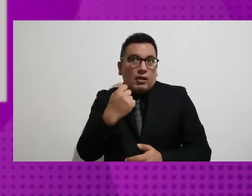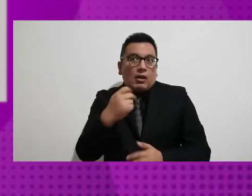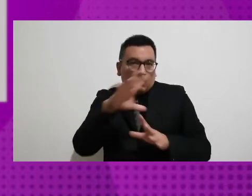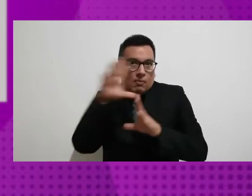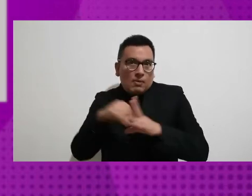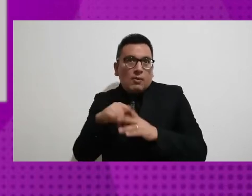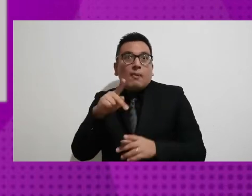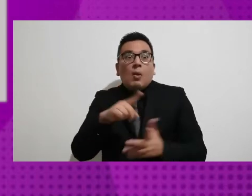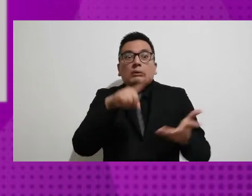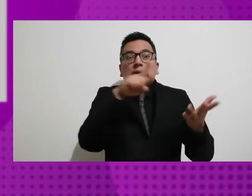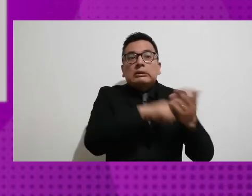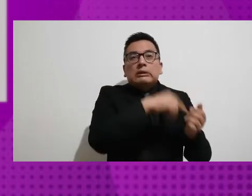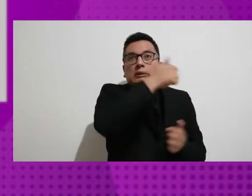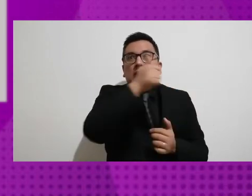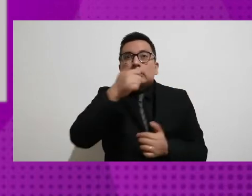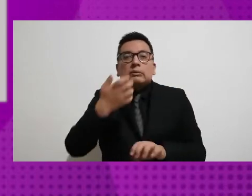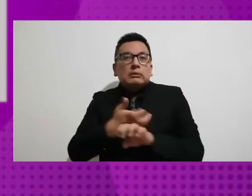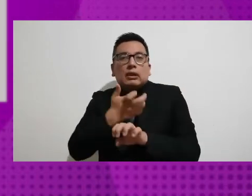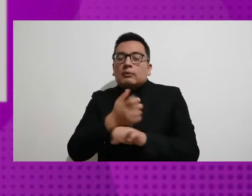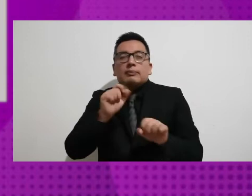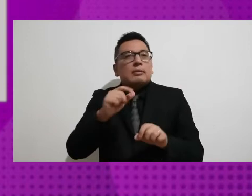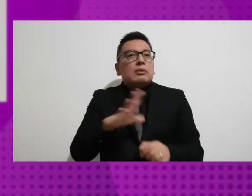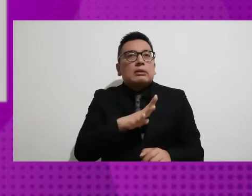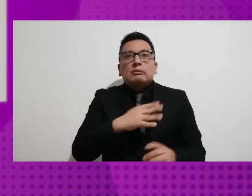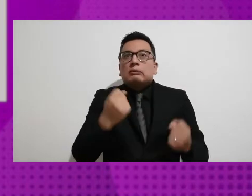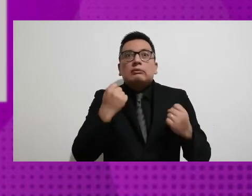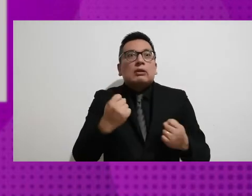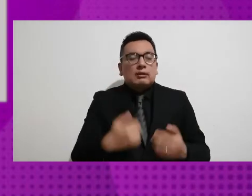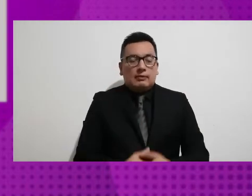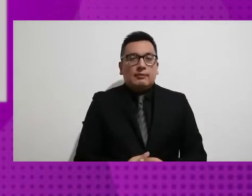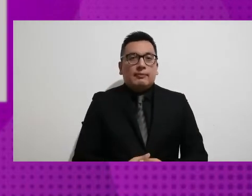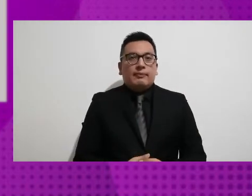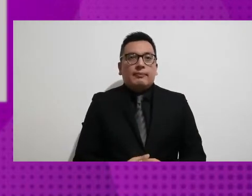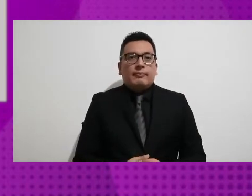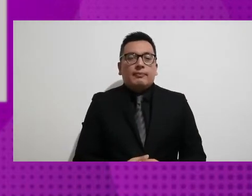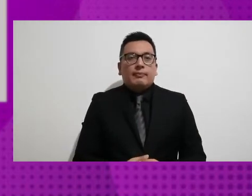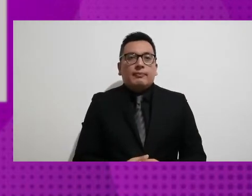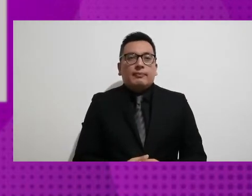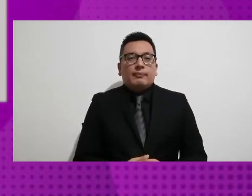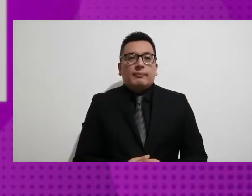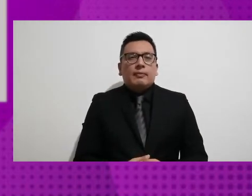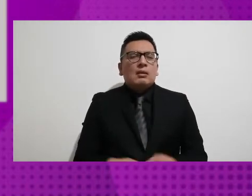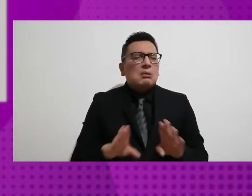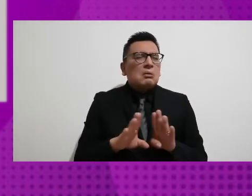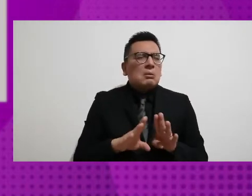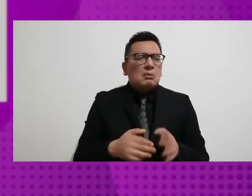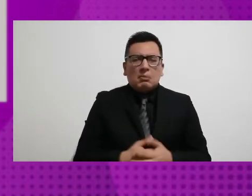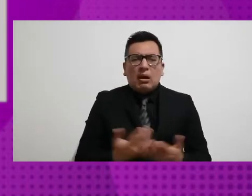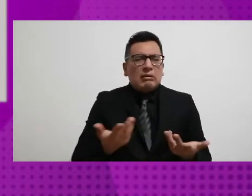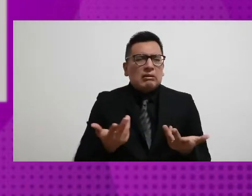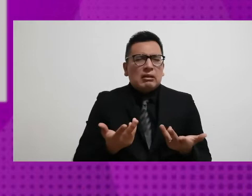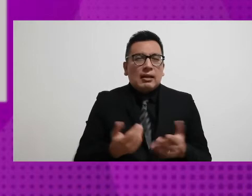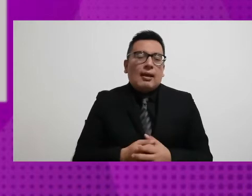las fuerzas de los distintos órdenes de gobierno se logró estableciendo competencias limitadas a la Federación